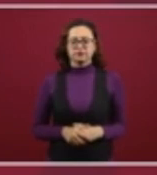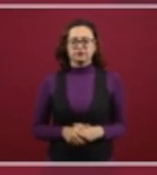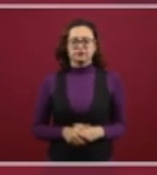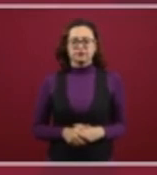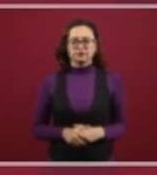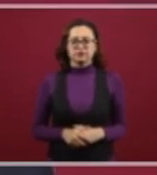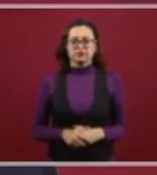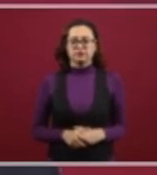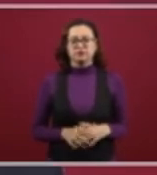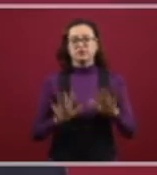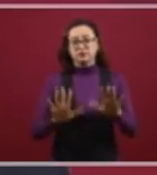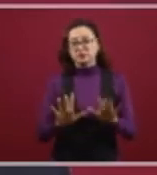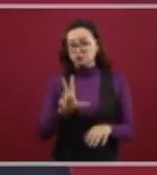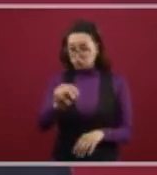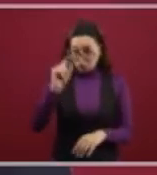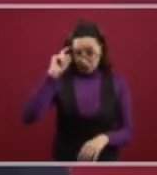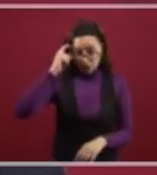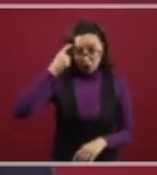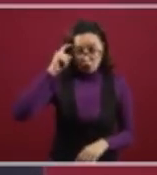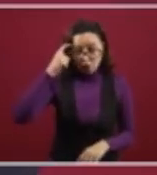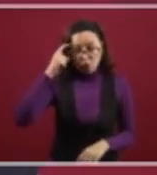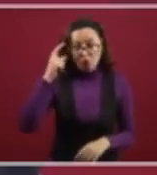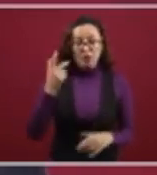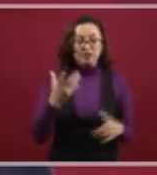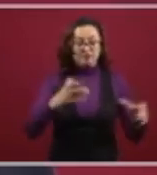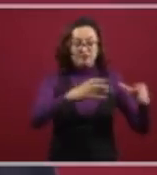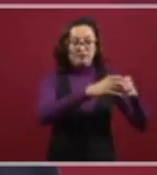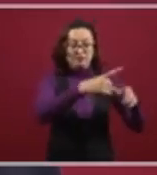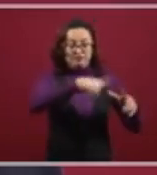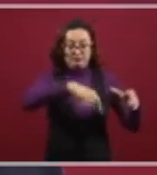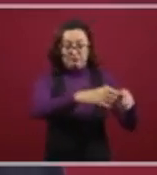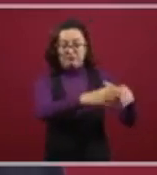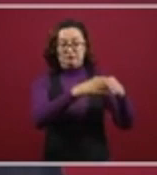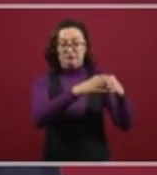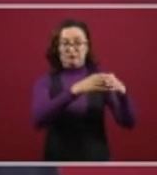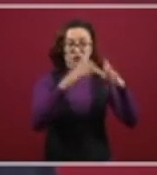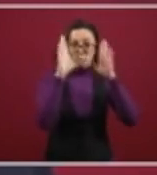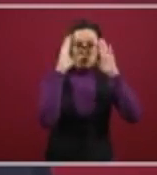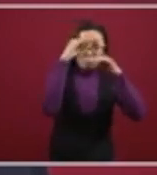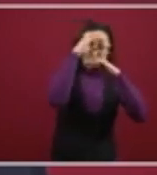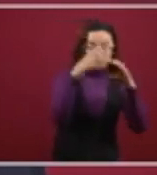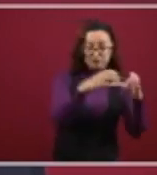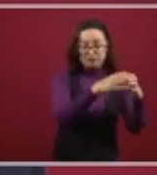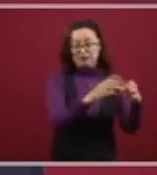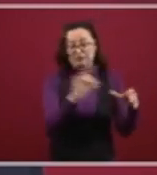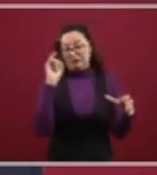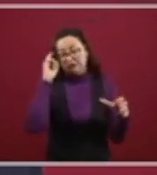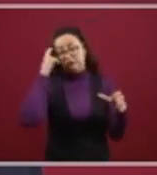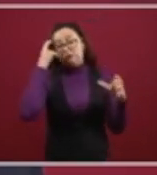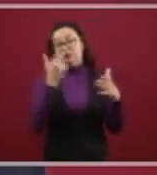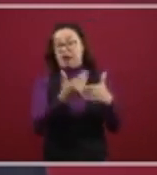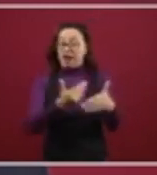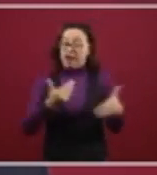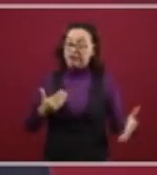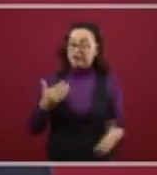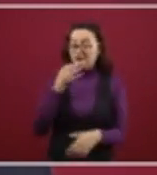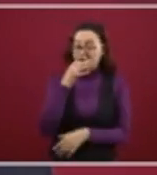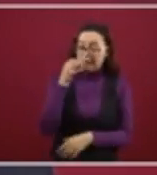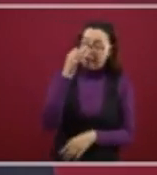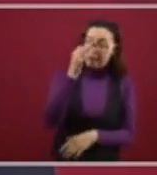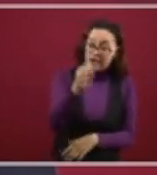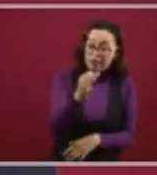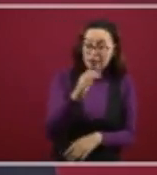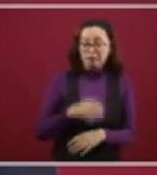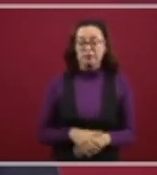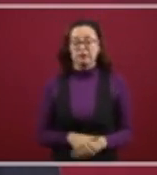se vayan a enojar los conservadores, es importante decirles